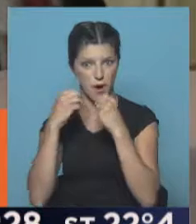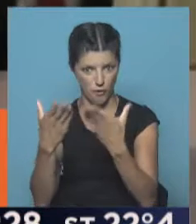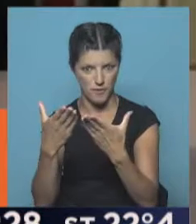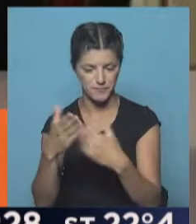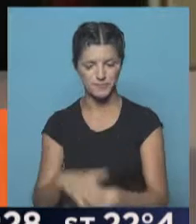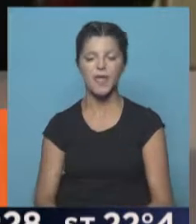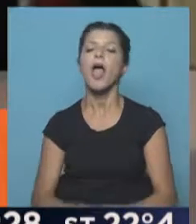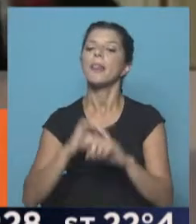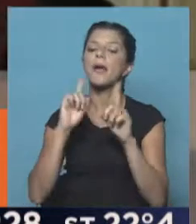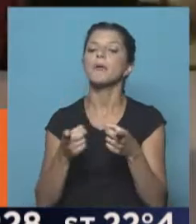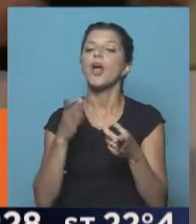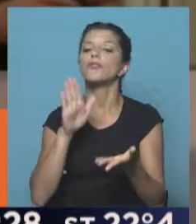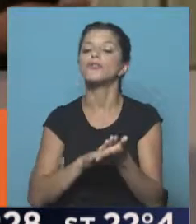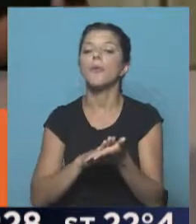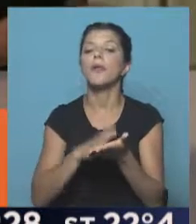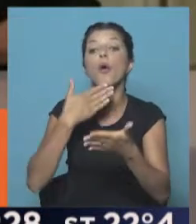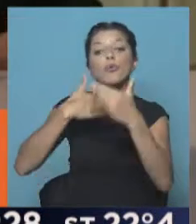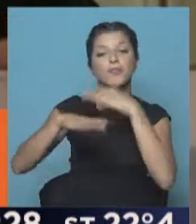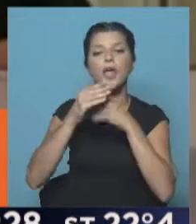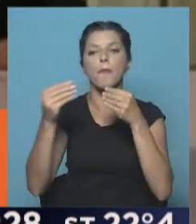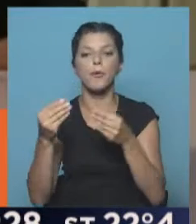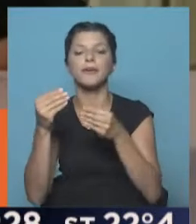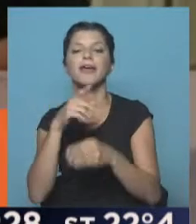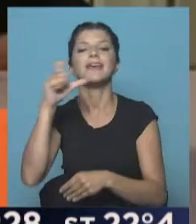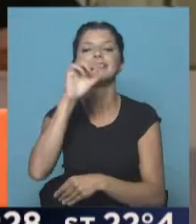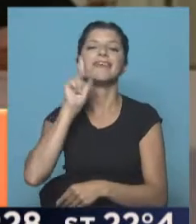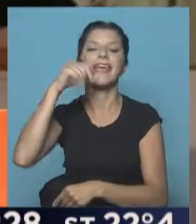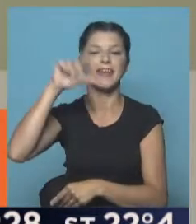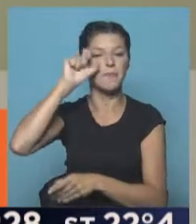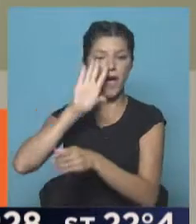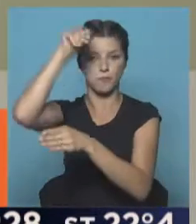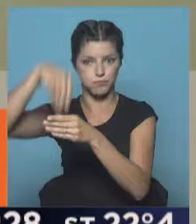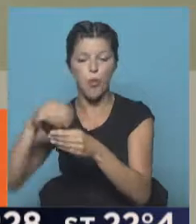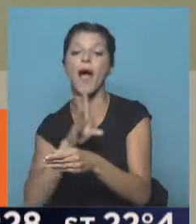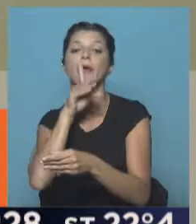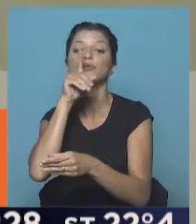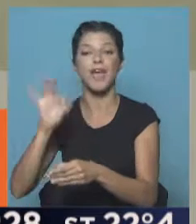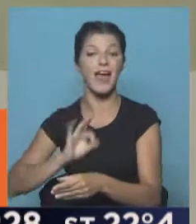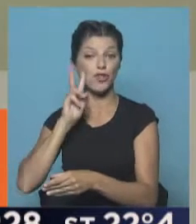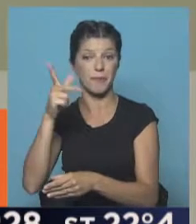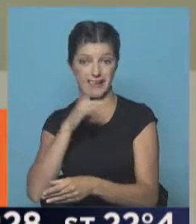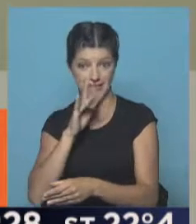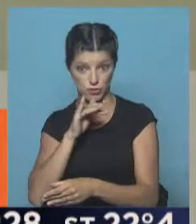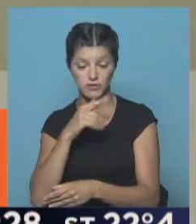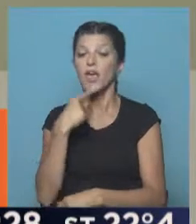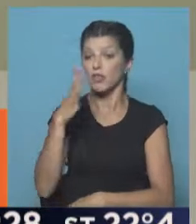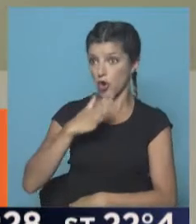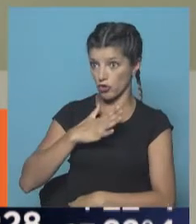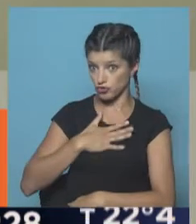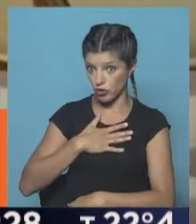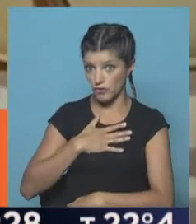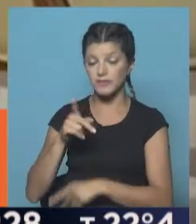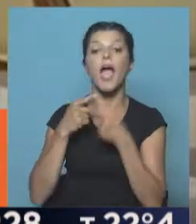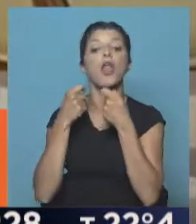tuvo gestos del orden como justificar la anexión de Crimea en 2014 y se animó a decir que no defendería a los aliados de la OTAN